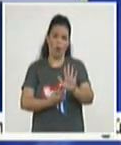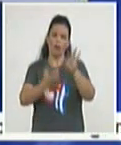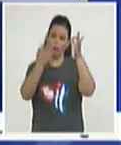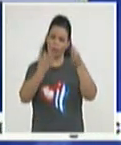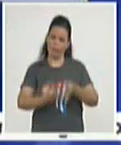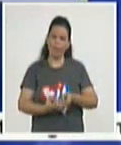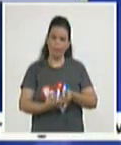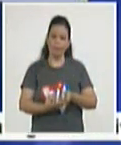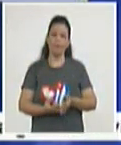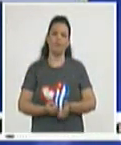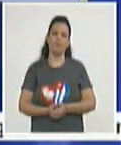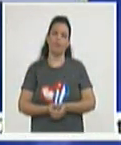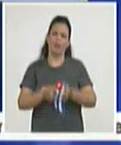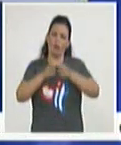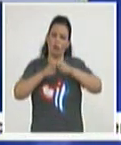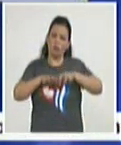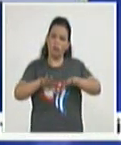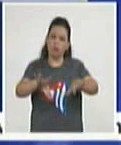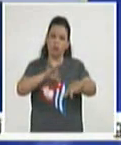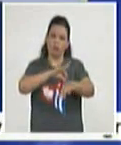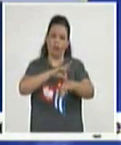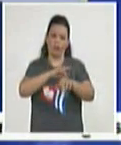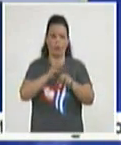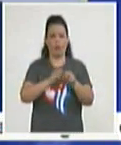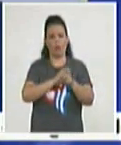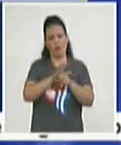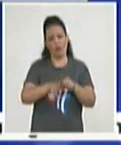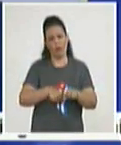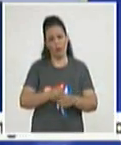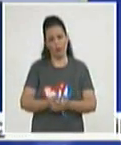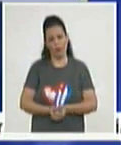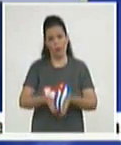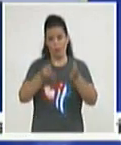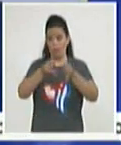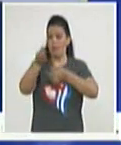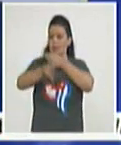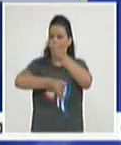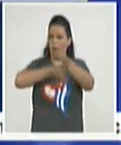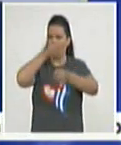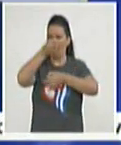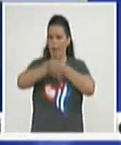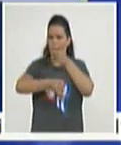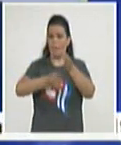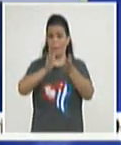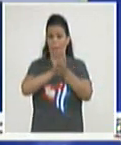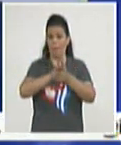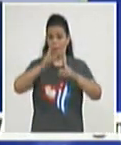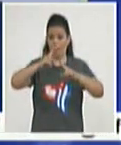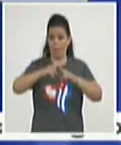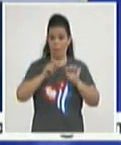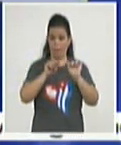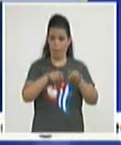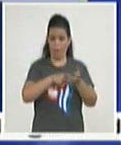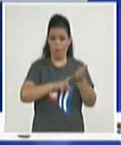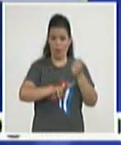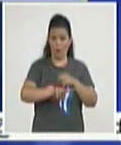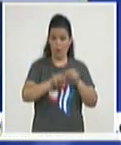este territorio. Como siempre decimos, la provincia de Matanzas, incorporándose al grupo de bajas